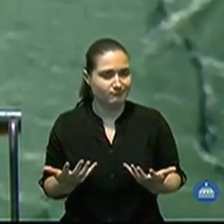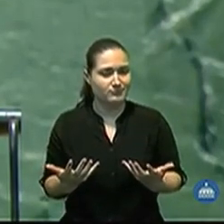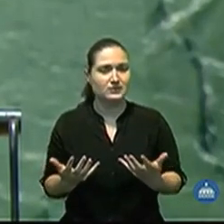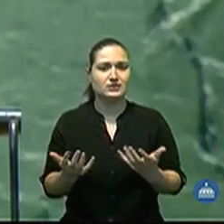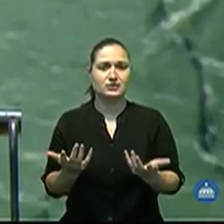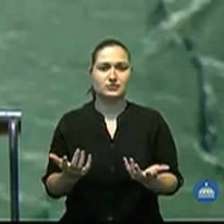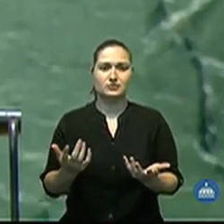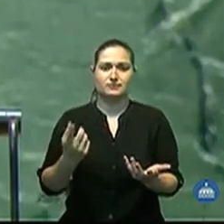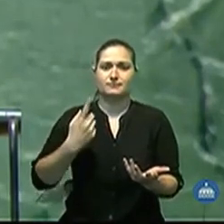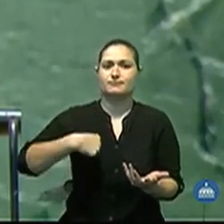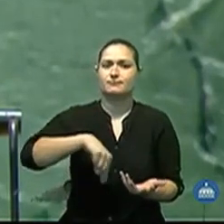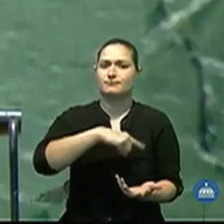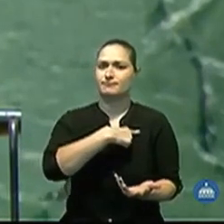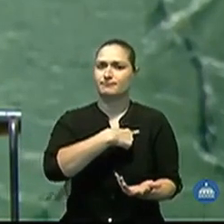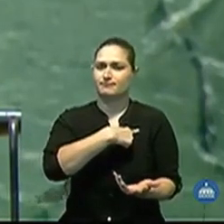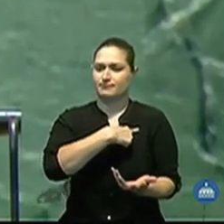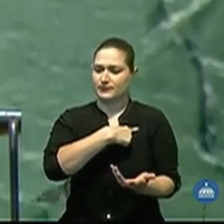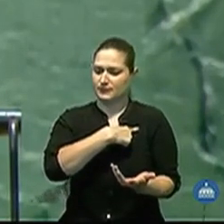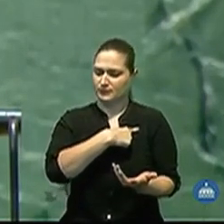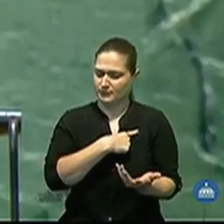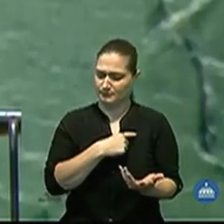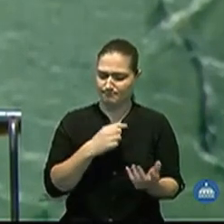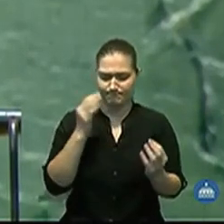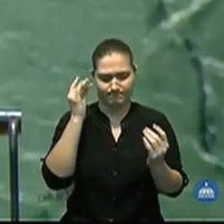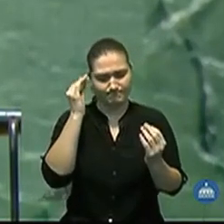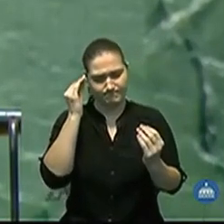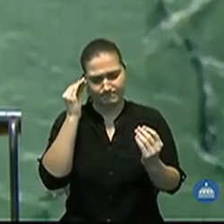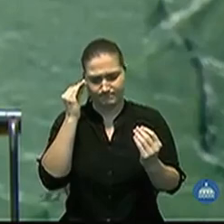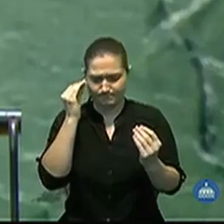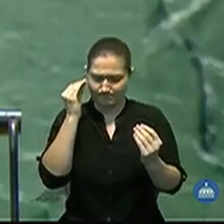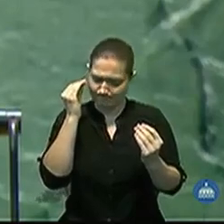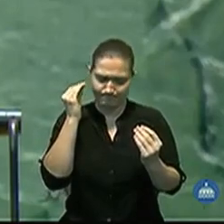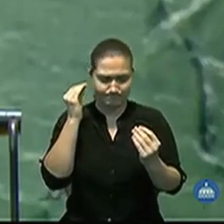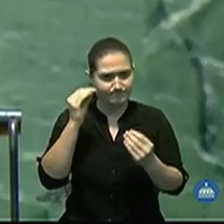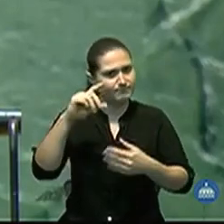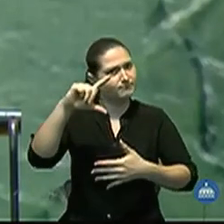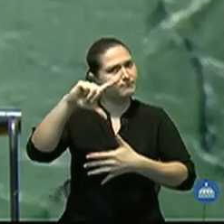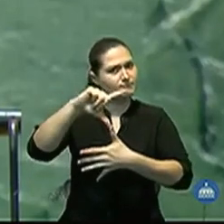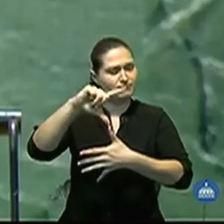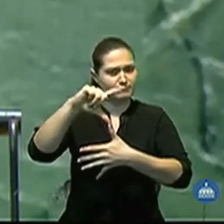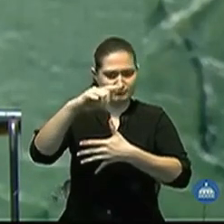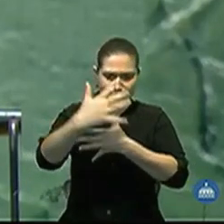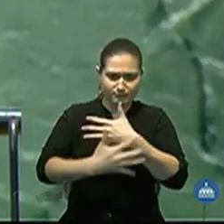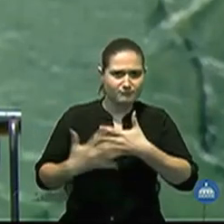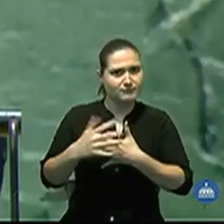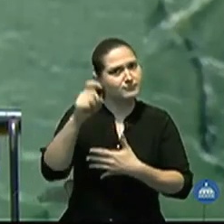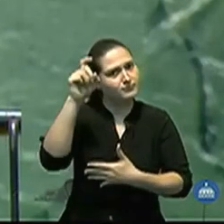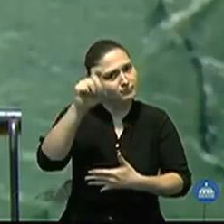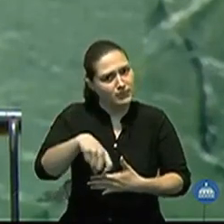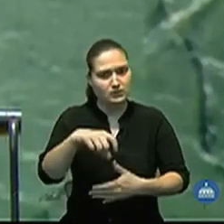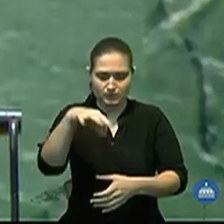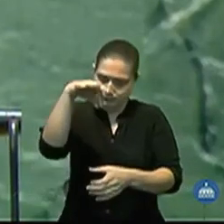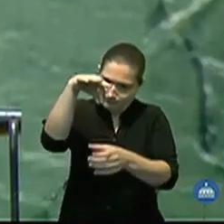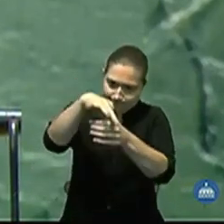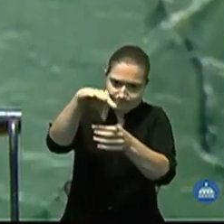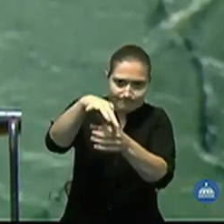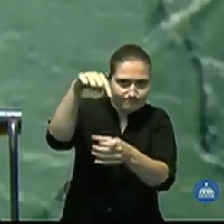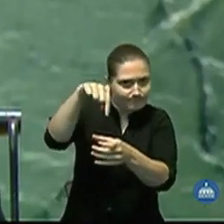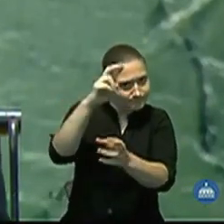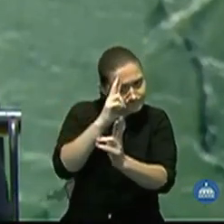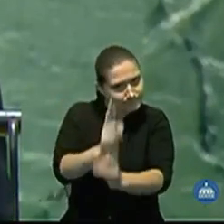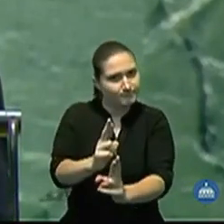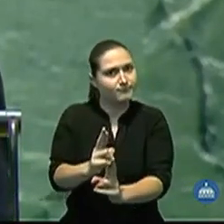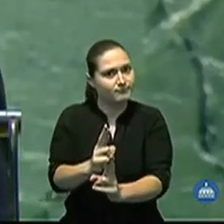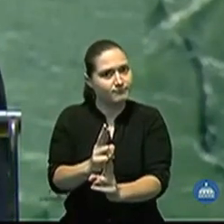a perpetuarse en el poder, que en el caso de América Latina toma la forma de la reelección indefinida. Y en los